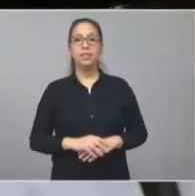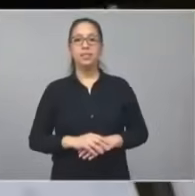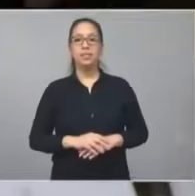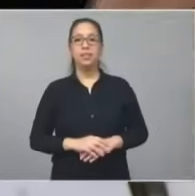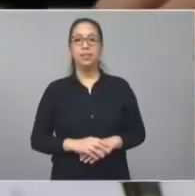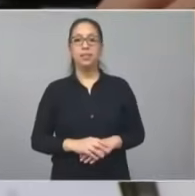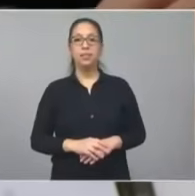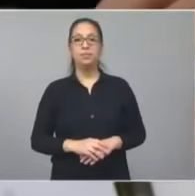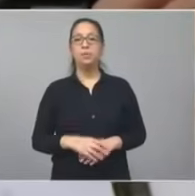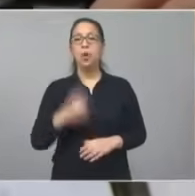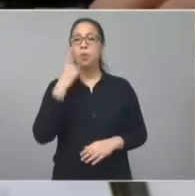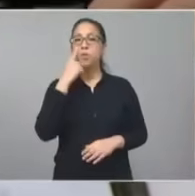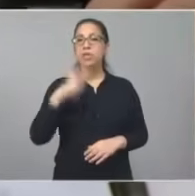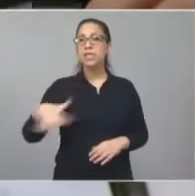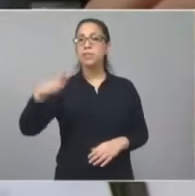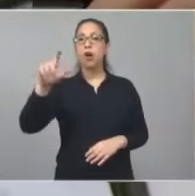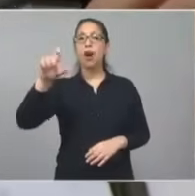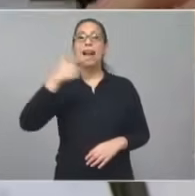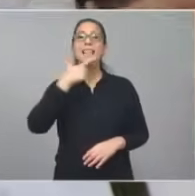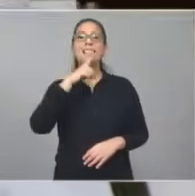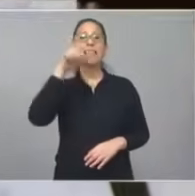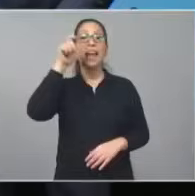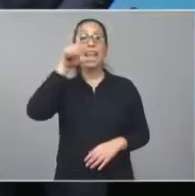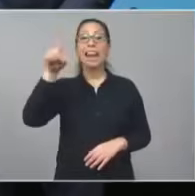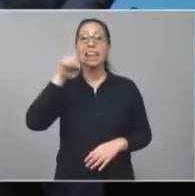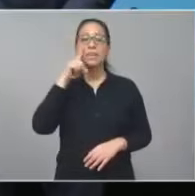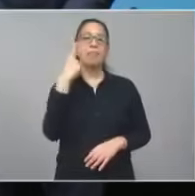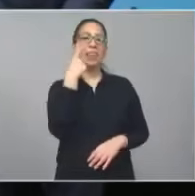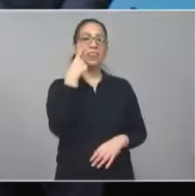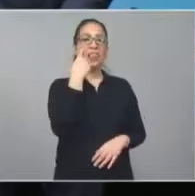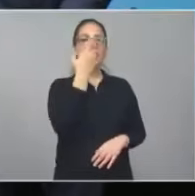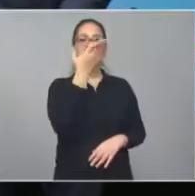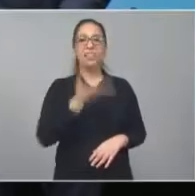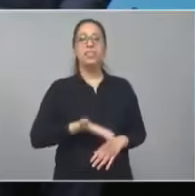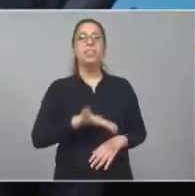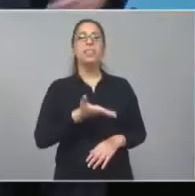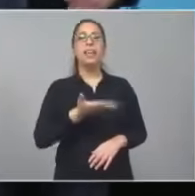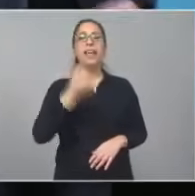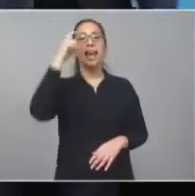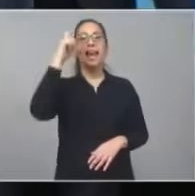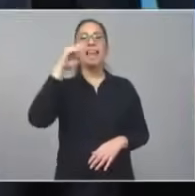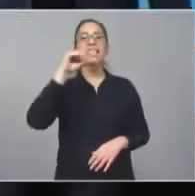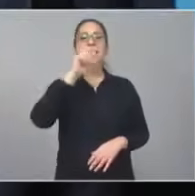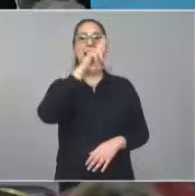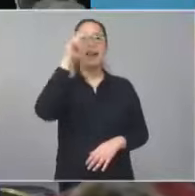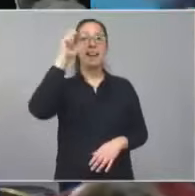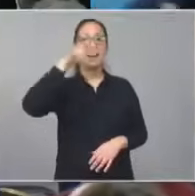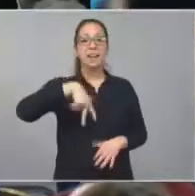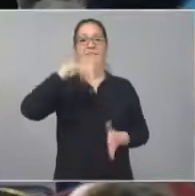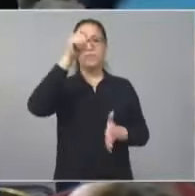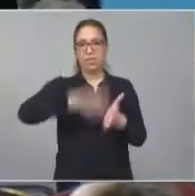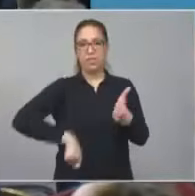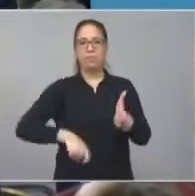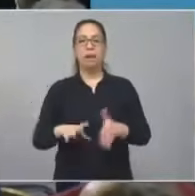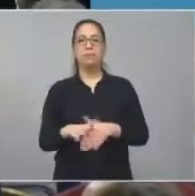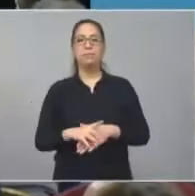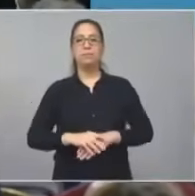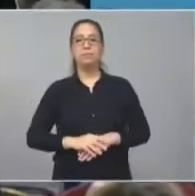Por el municipio de Castelli, invitamos a firmar a su intendente, Francisco José Echarren.